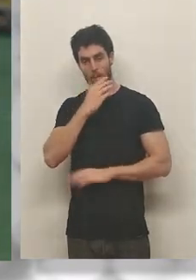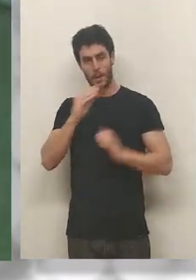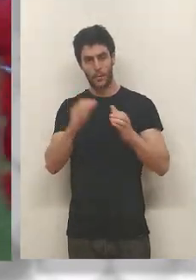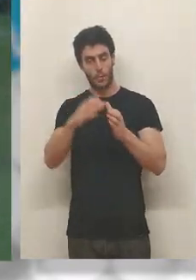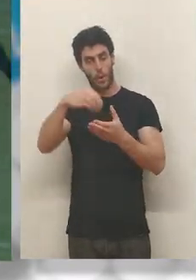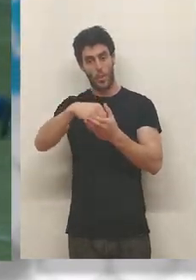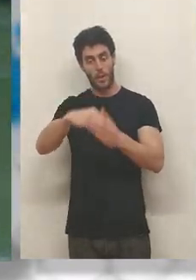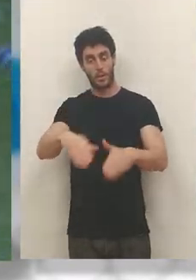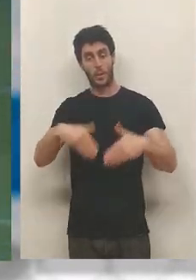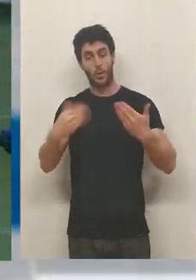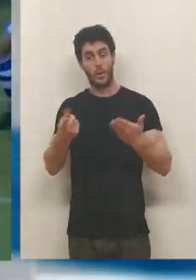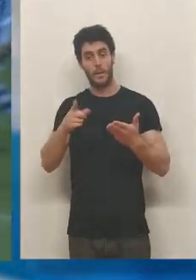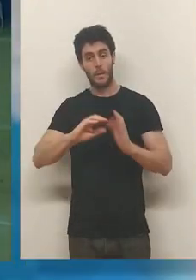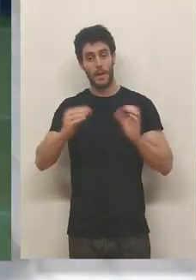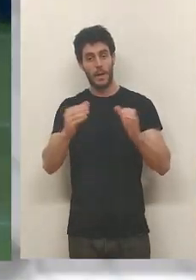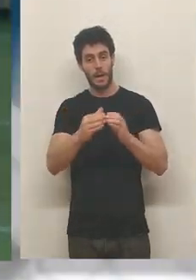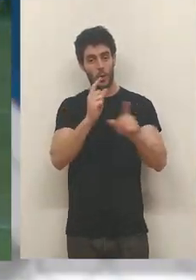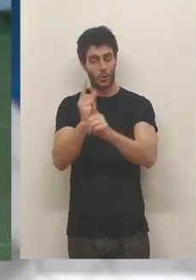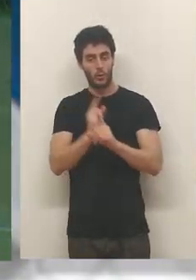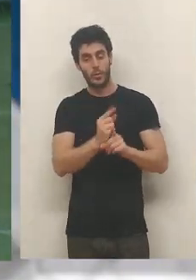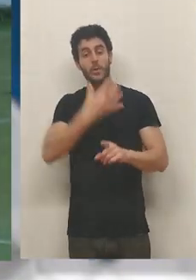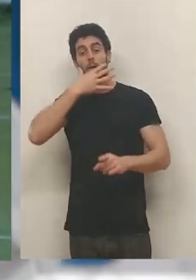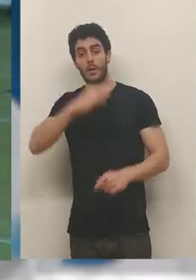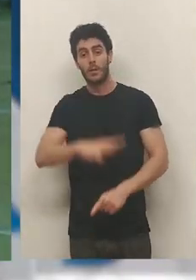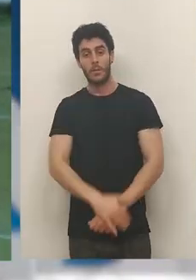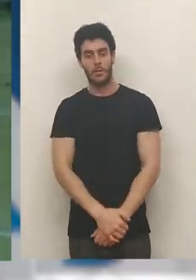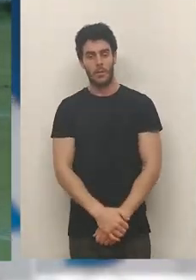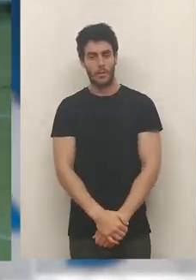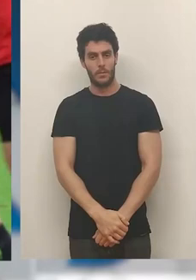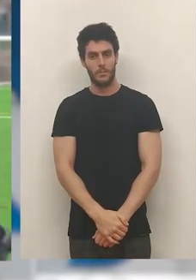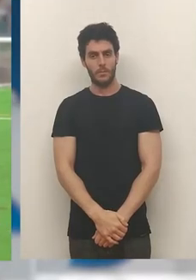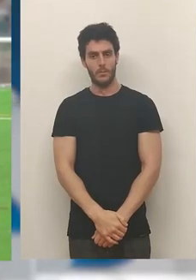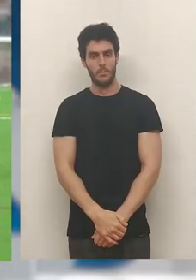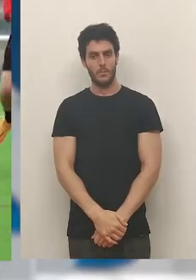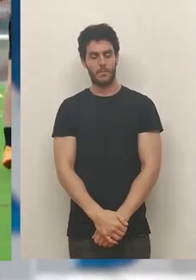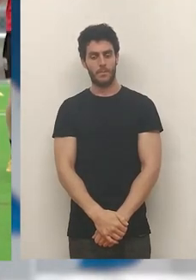Todavía falta por conocer en qué grupo quedarán encuadrados y qué conjuntos lo van a componer.